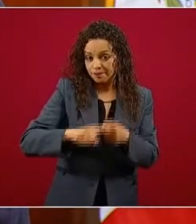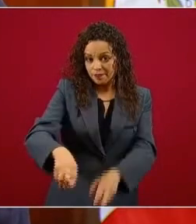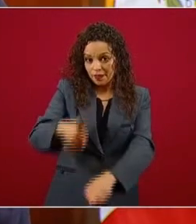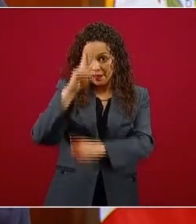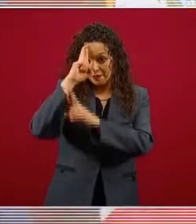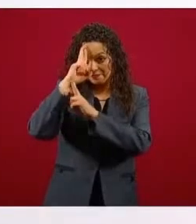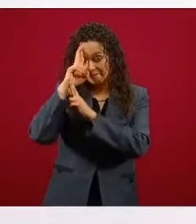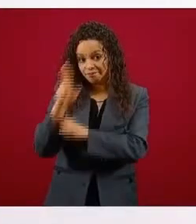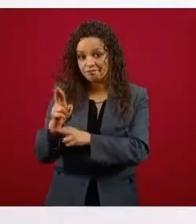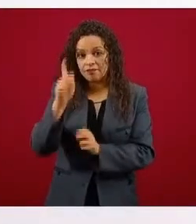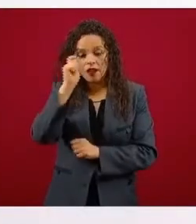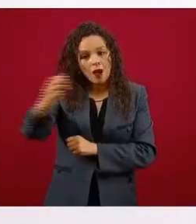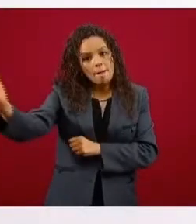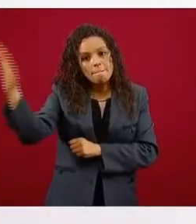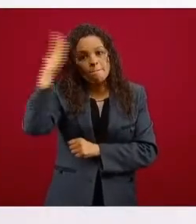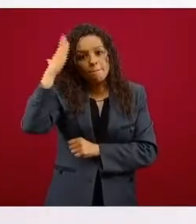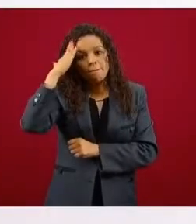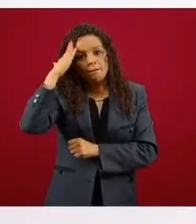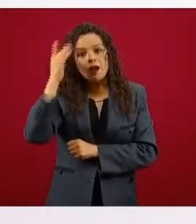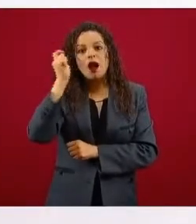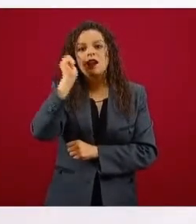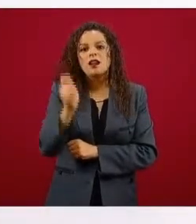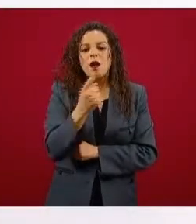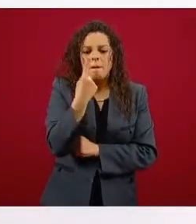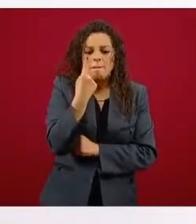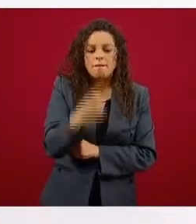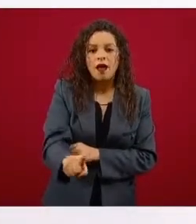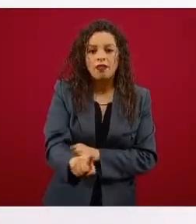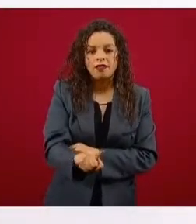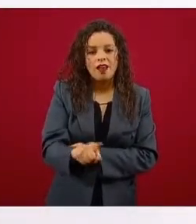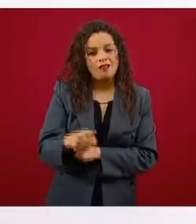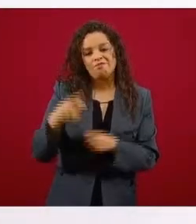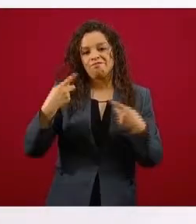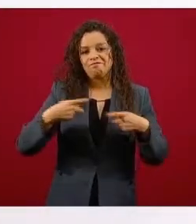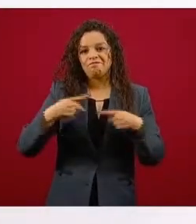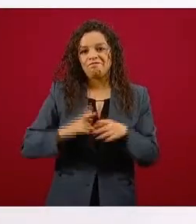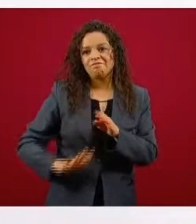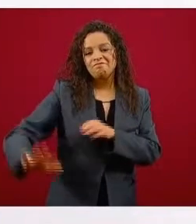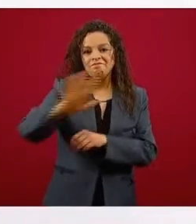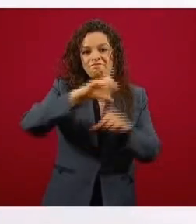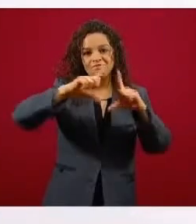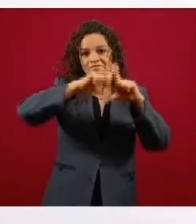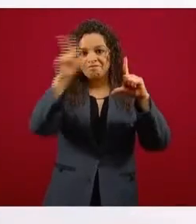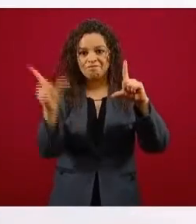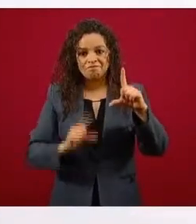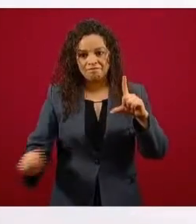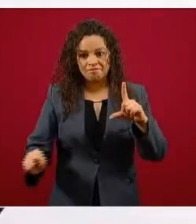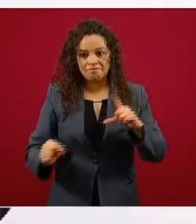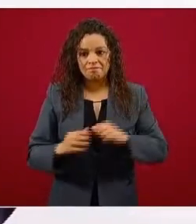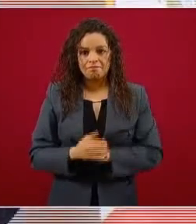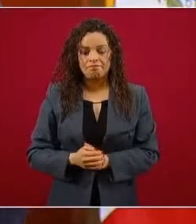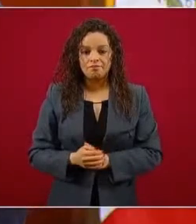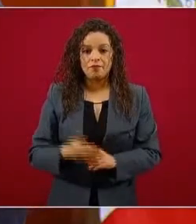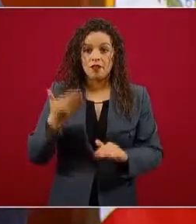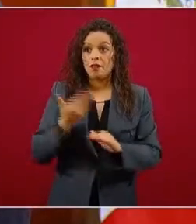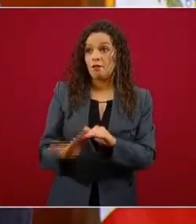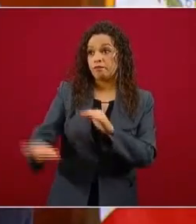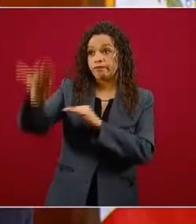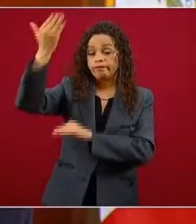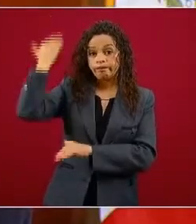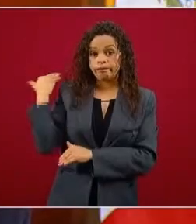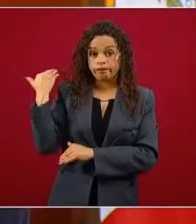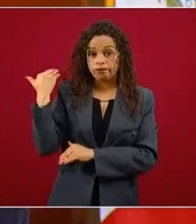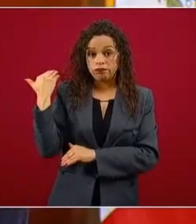pueblo, un mandato que en el pasado reciente fue atropellado por